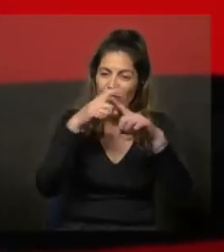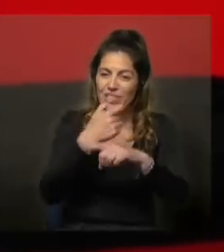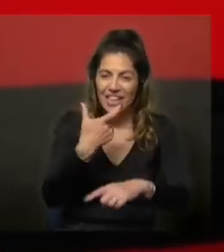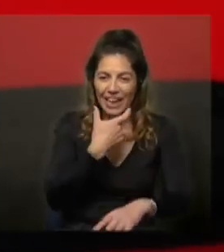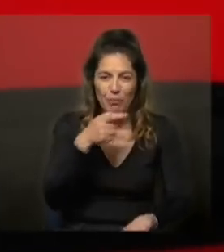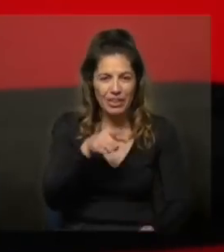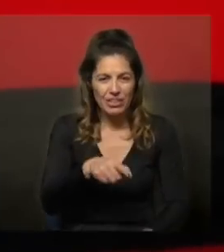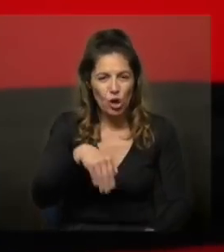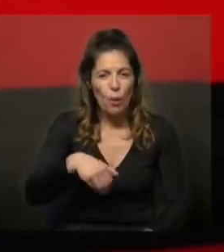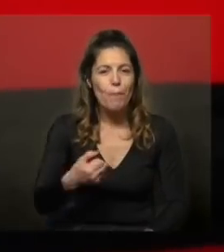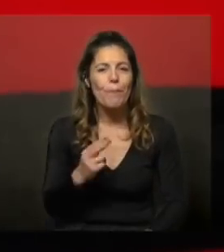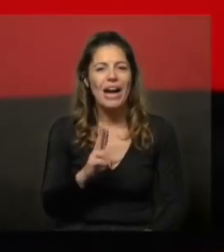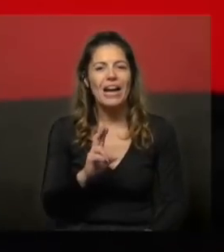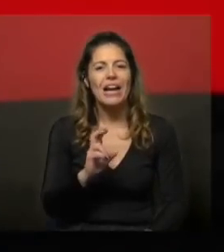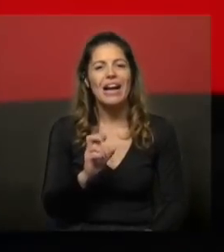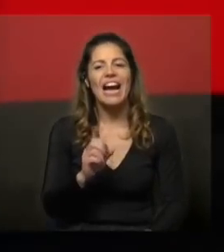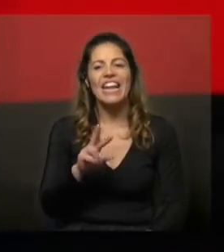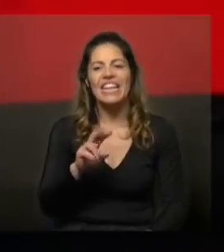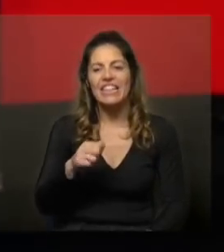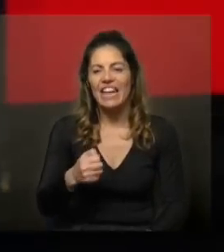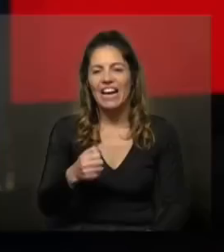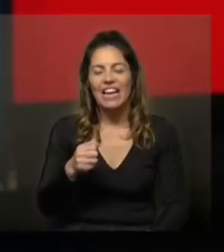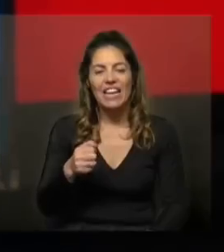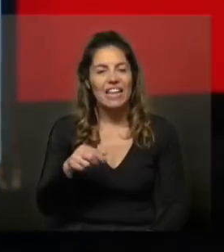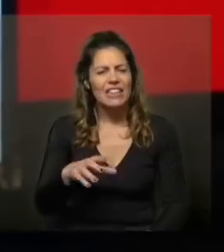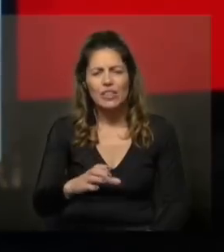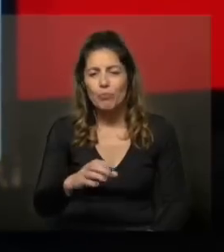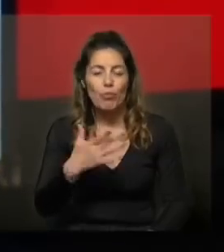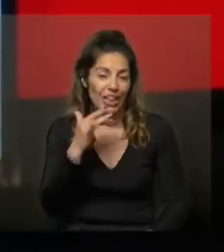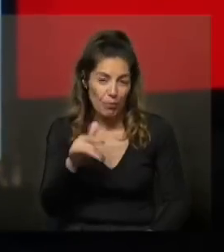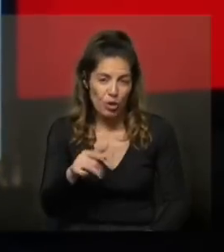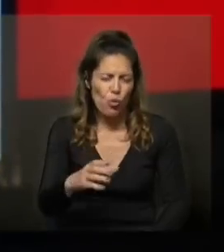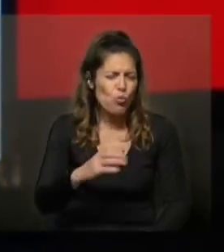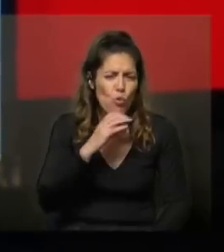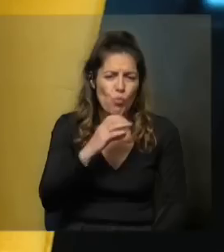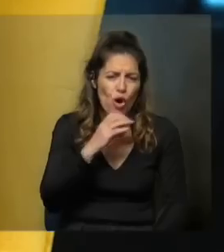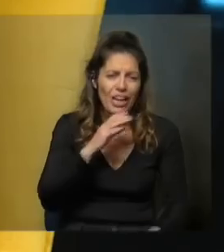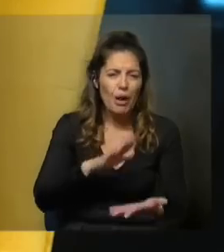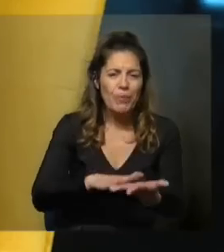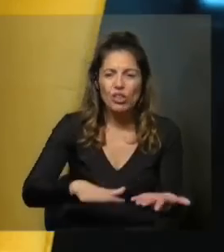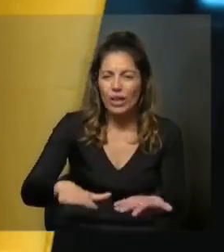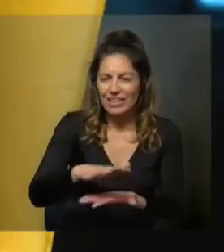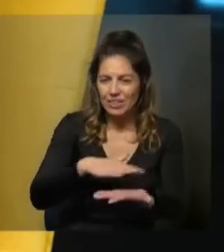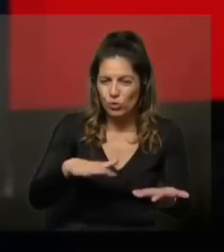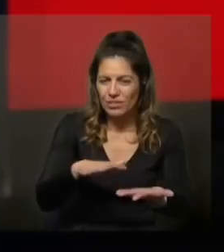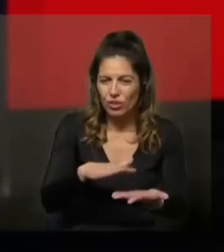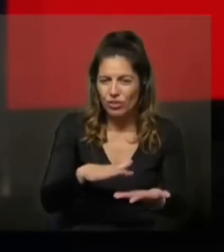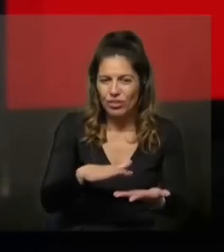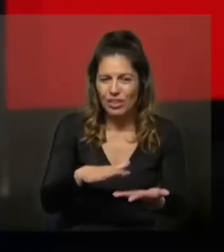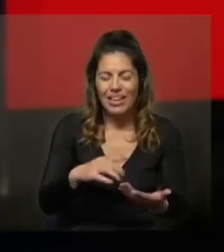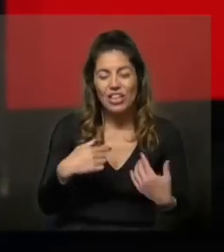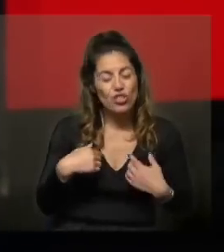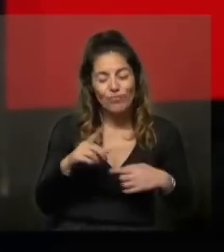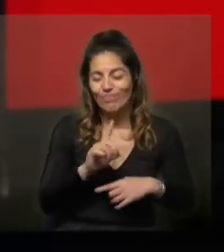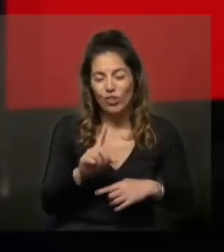Macarena por ejemplo Macarena tienen un humor respecto a esa situación que no llego